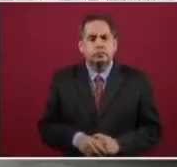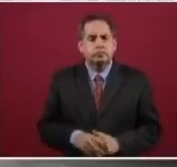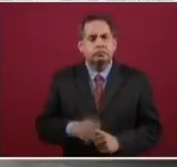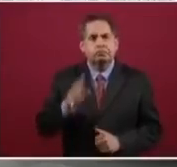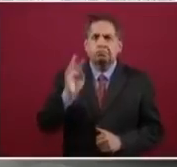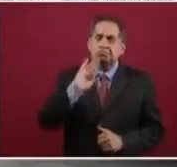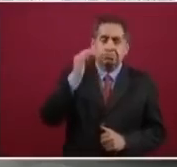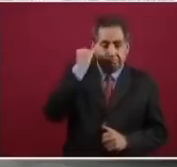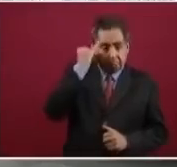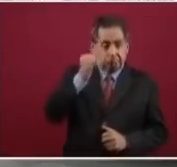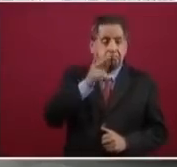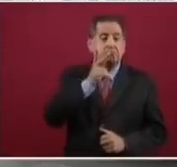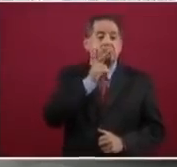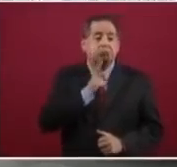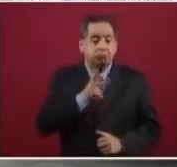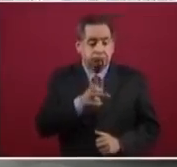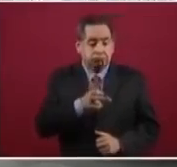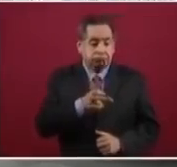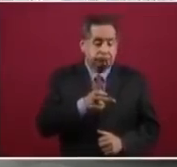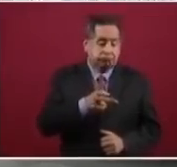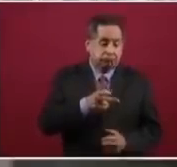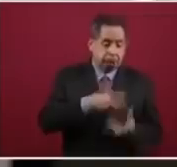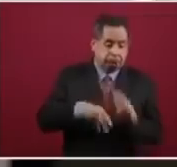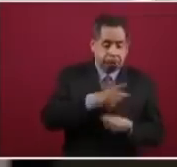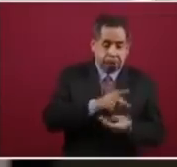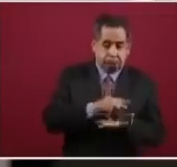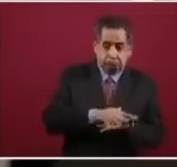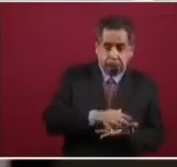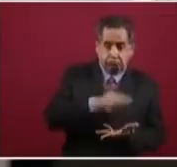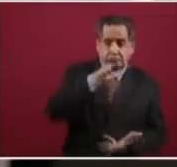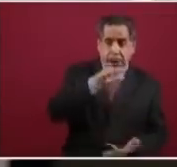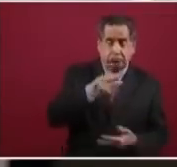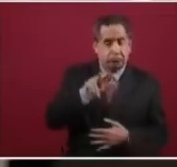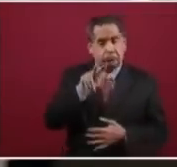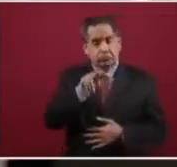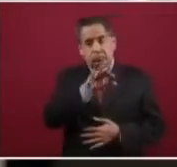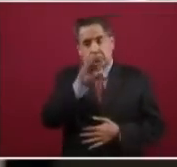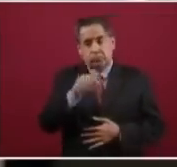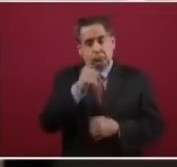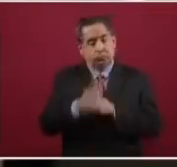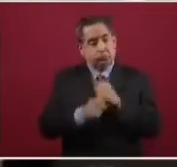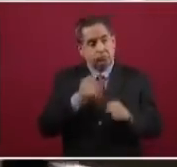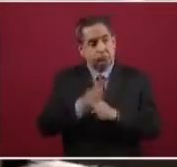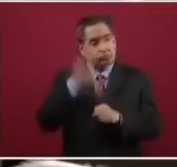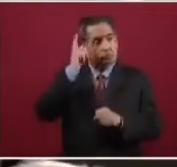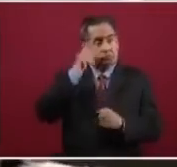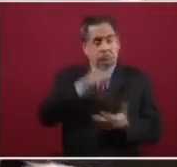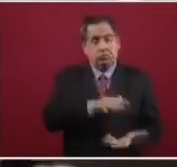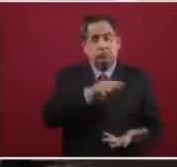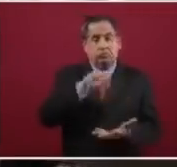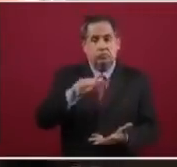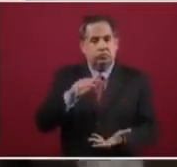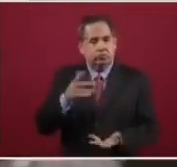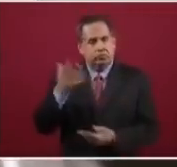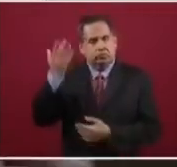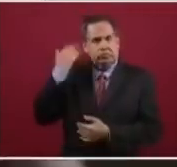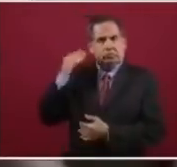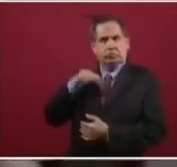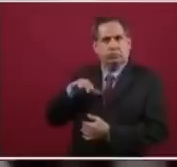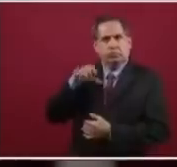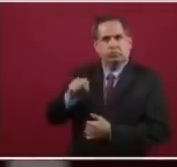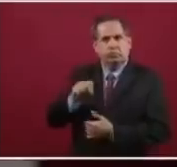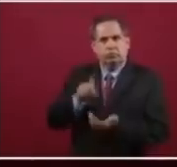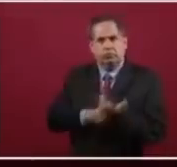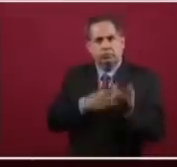que pemex suba la producción x 18 por ciento en un año algo que no ha logrado desde